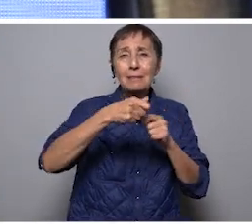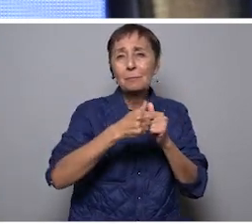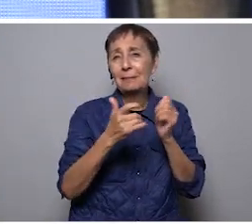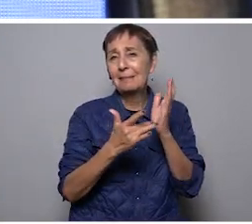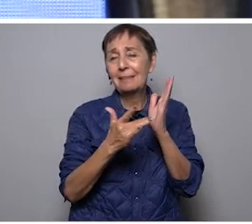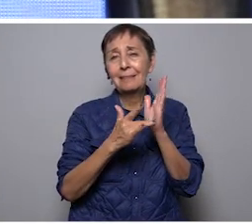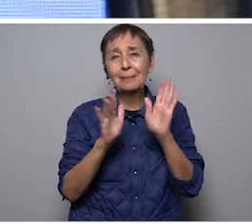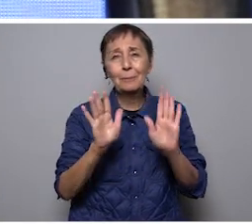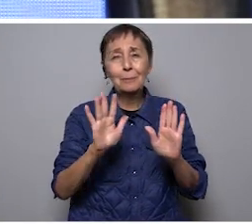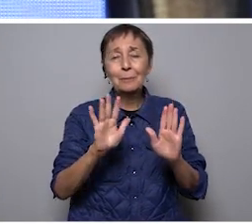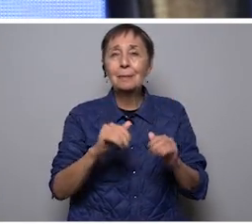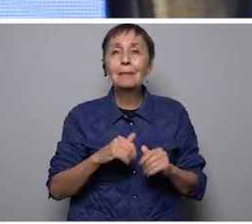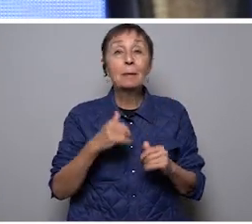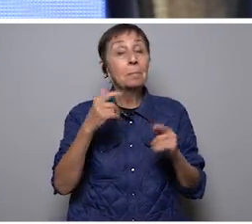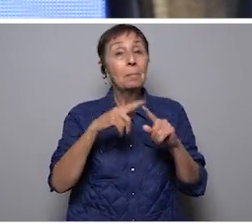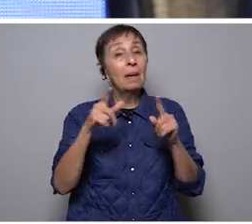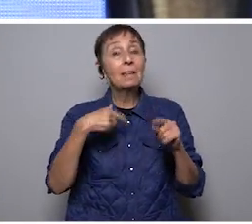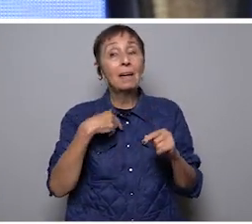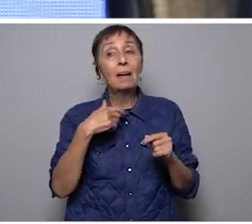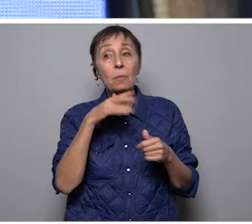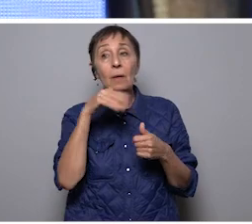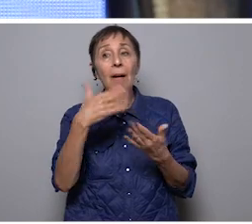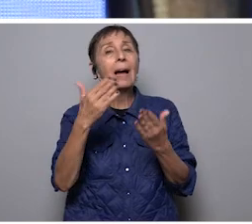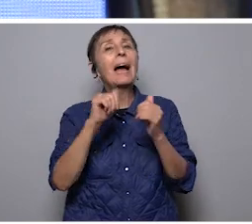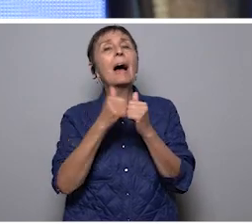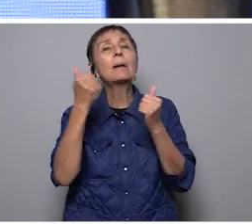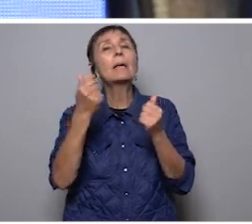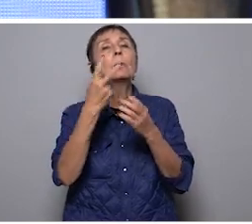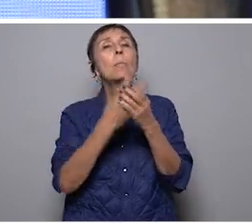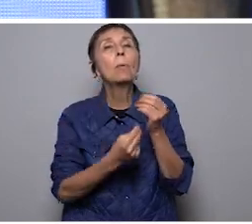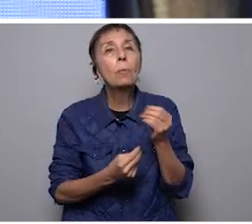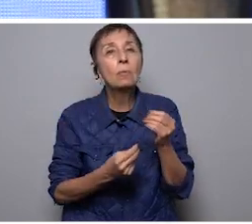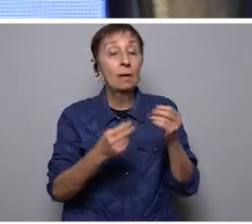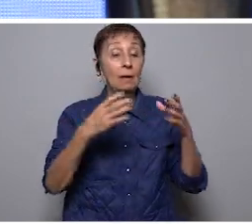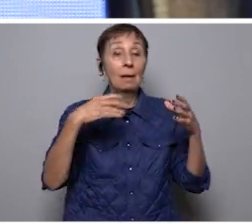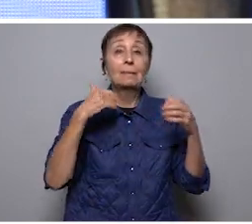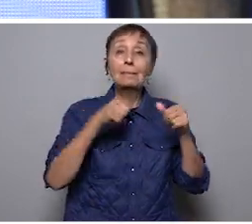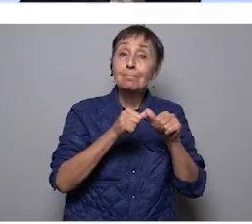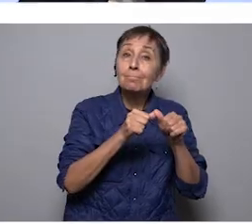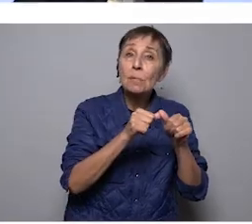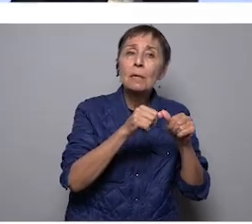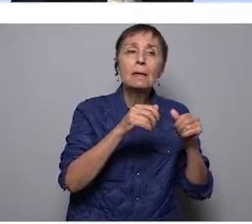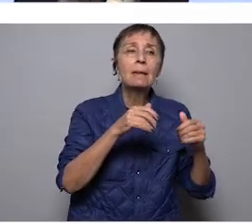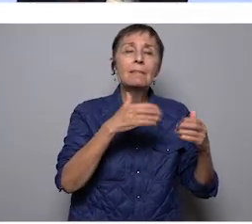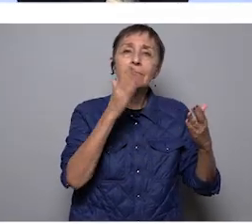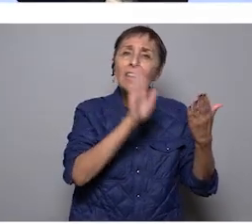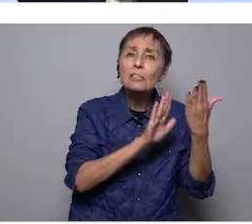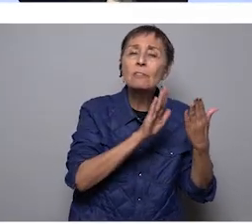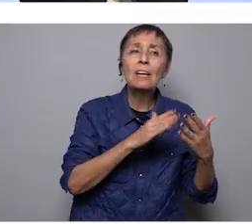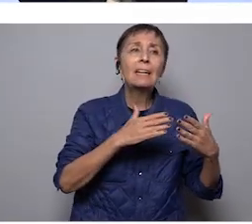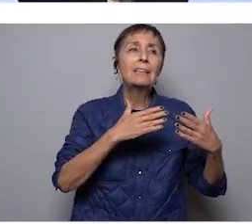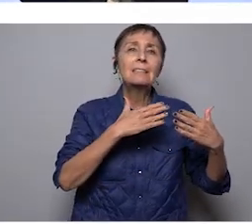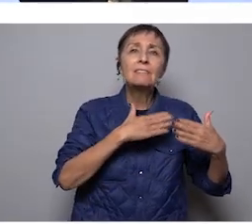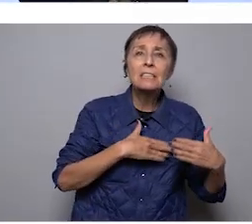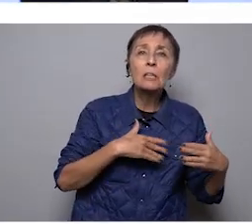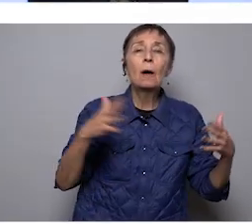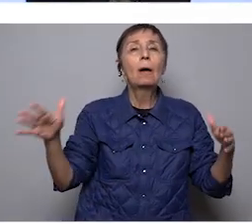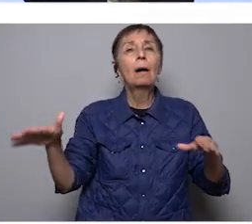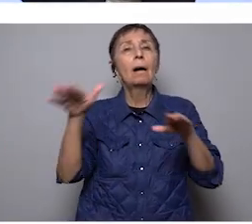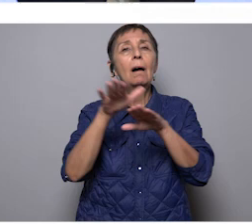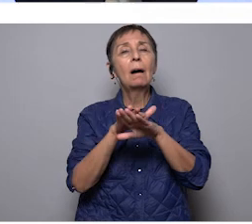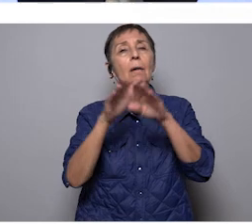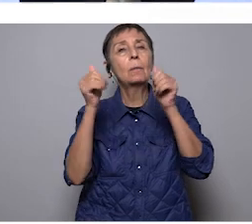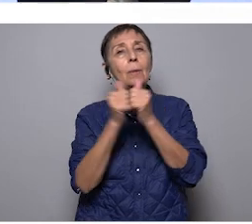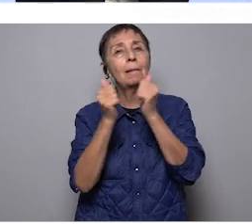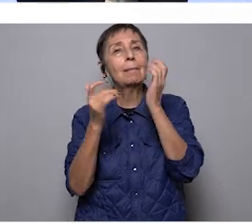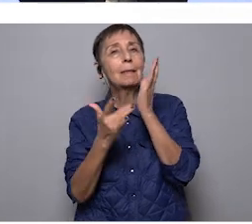es Cómo vincular ambos mundos Cómo conectar el lado de la tecnología pura que aquí con el ejemplo de de una